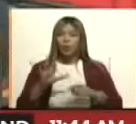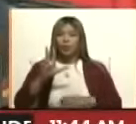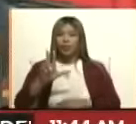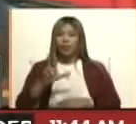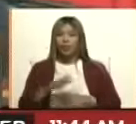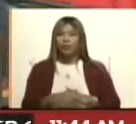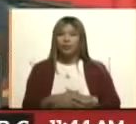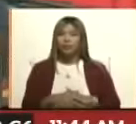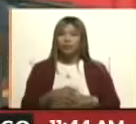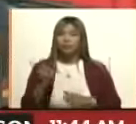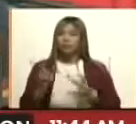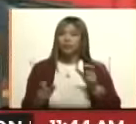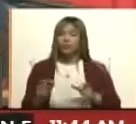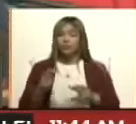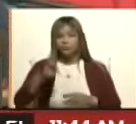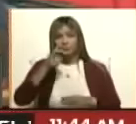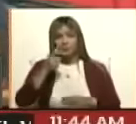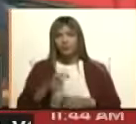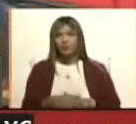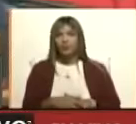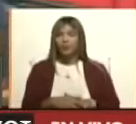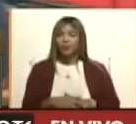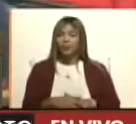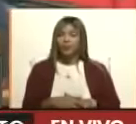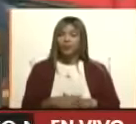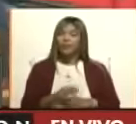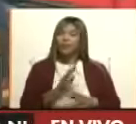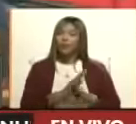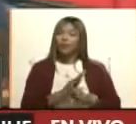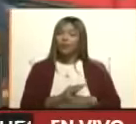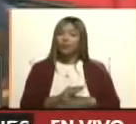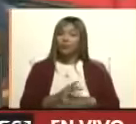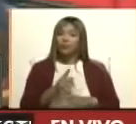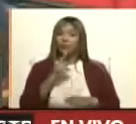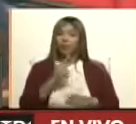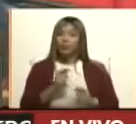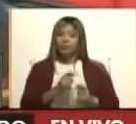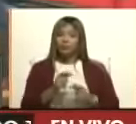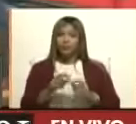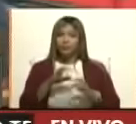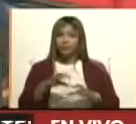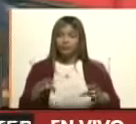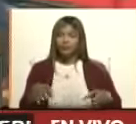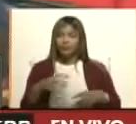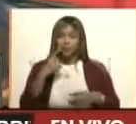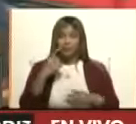1.393 funcionarios. Esto es muy importante. Discriminado de la siguiente manera: